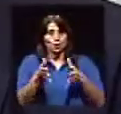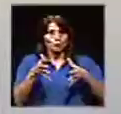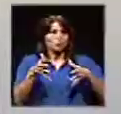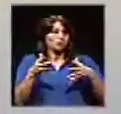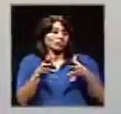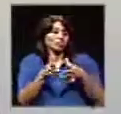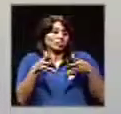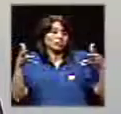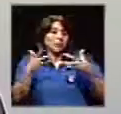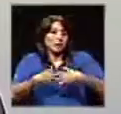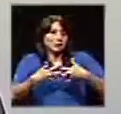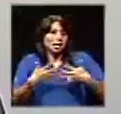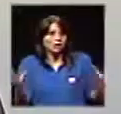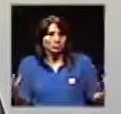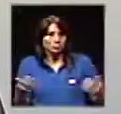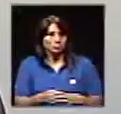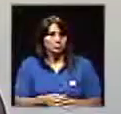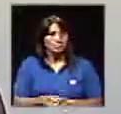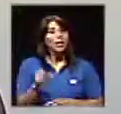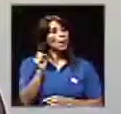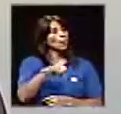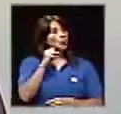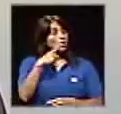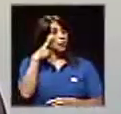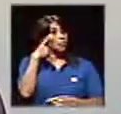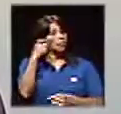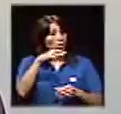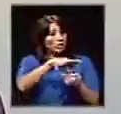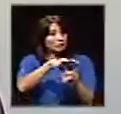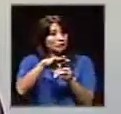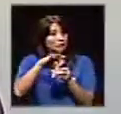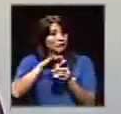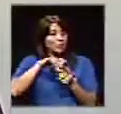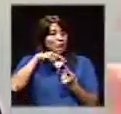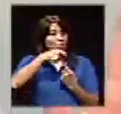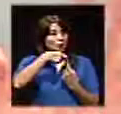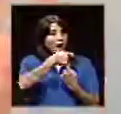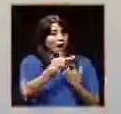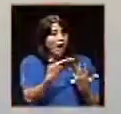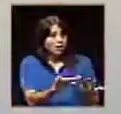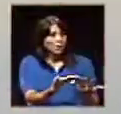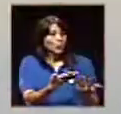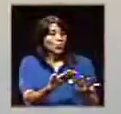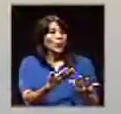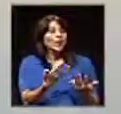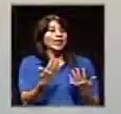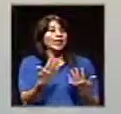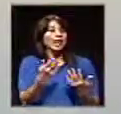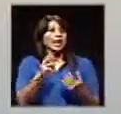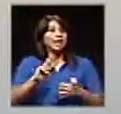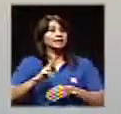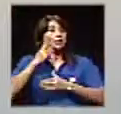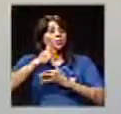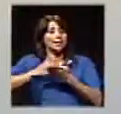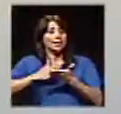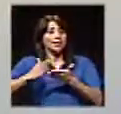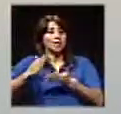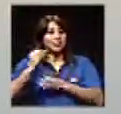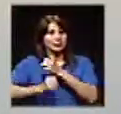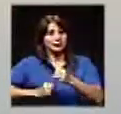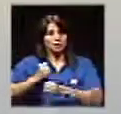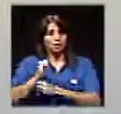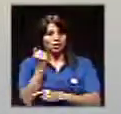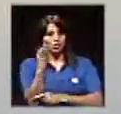empresario. Sí, porque el banano es algo que en la segunda mitad del siglo